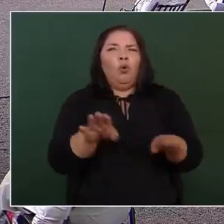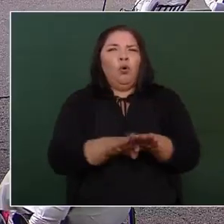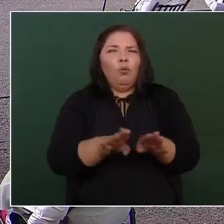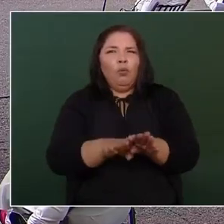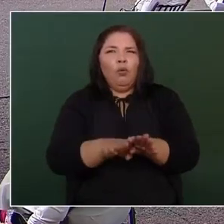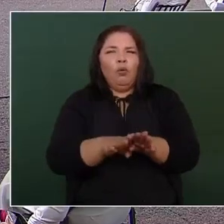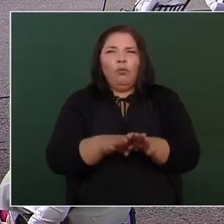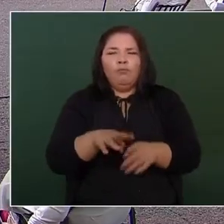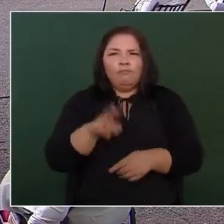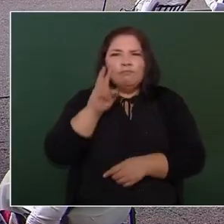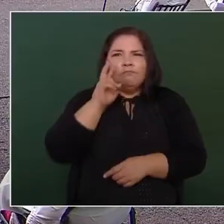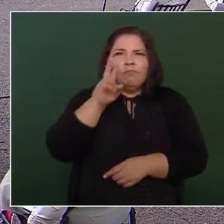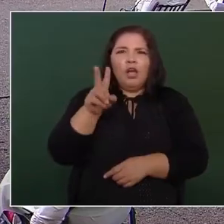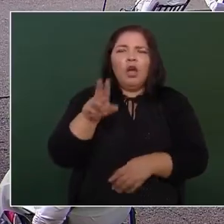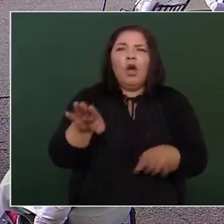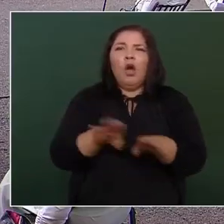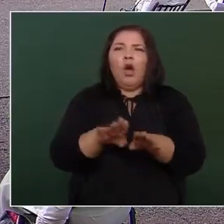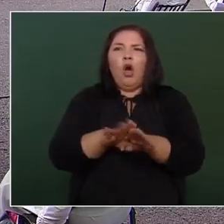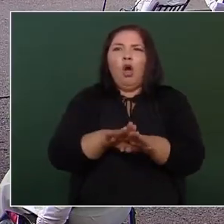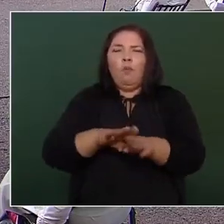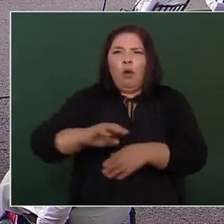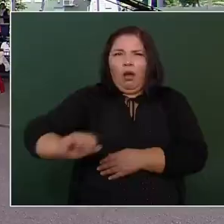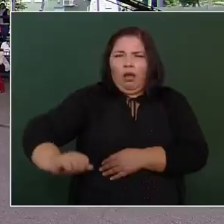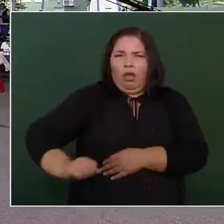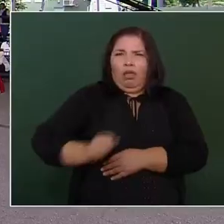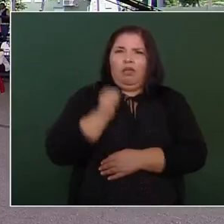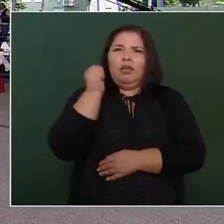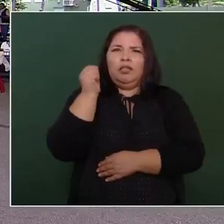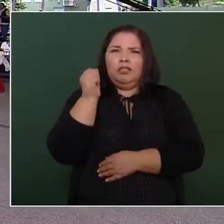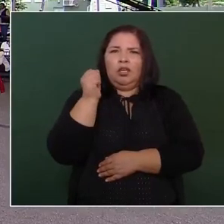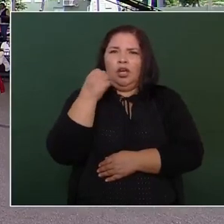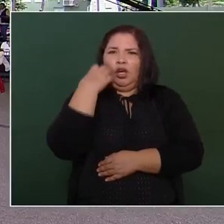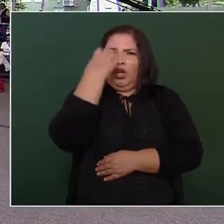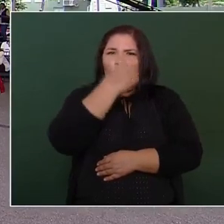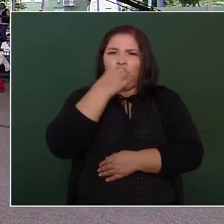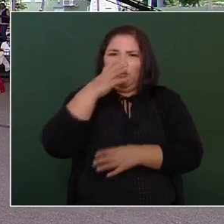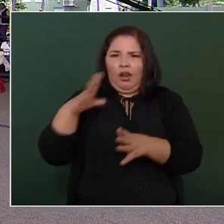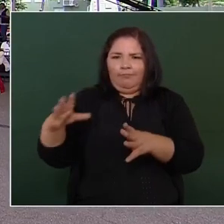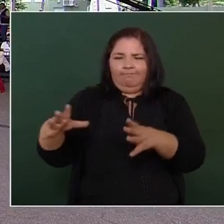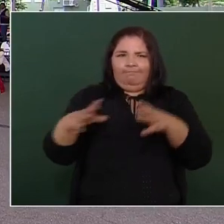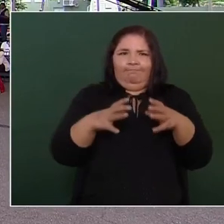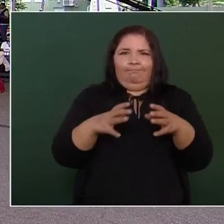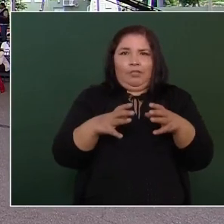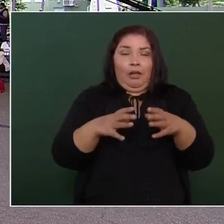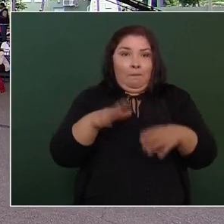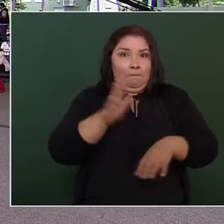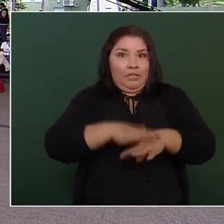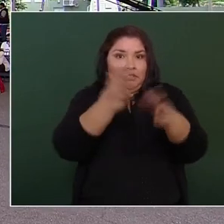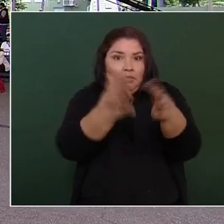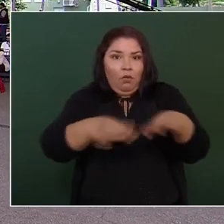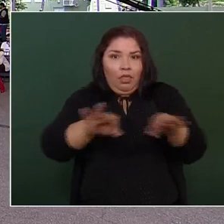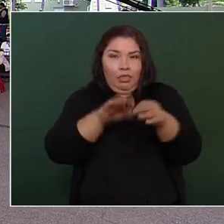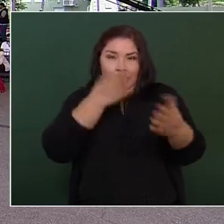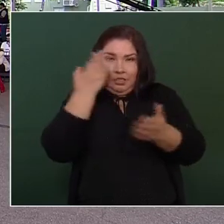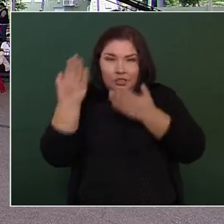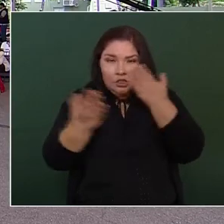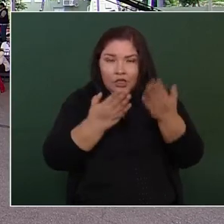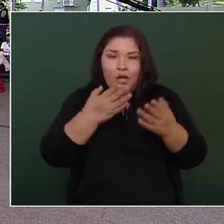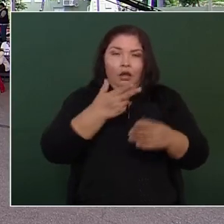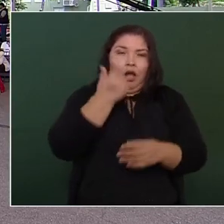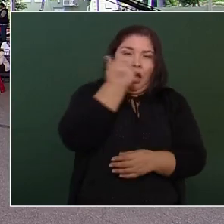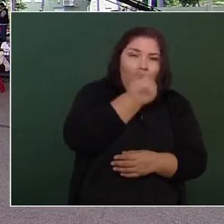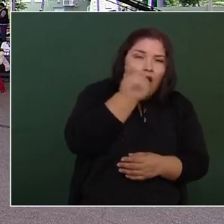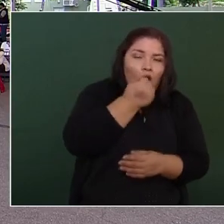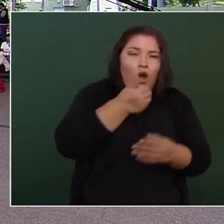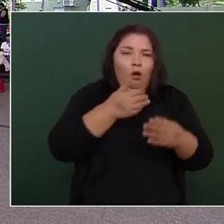usted que alguien se adueñe de una escuela? Para usted lo principal es el estudio, antes que nada. El estudiante, la